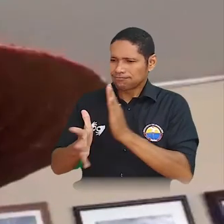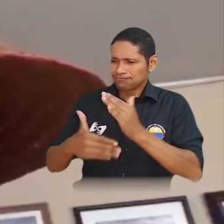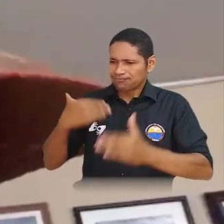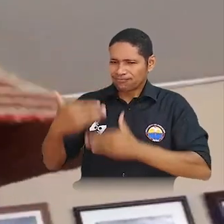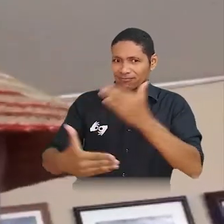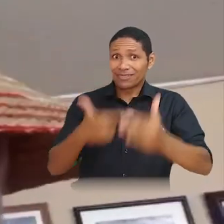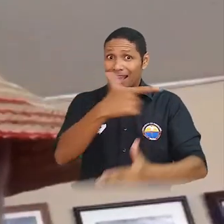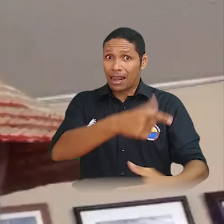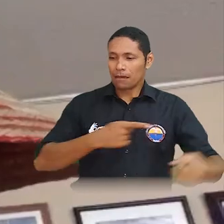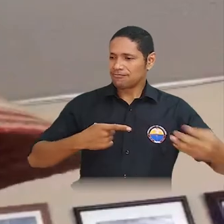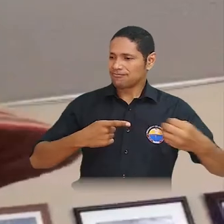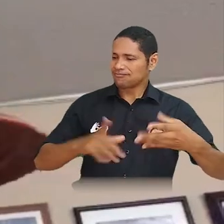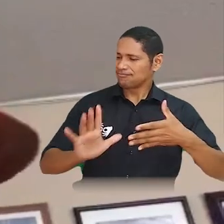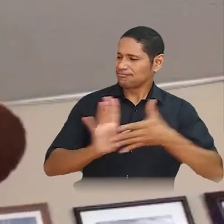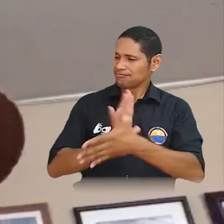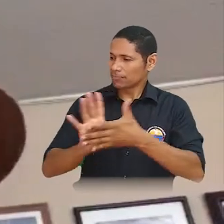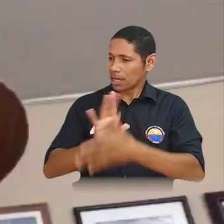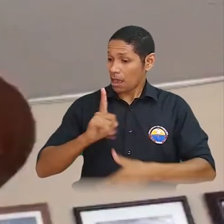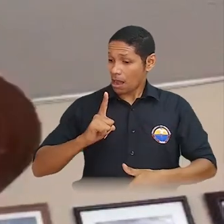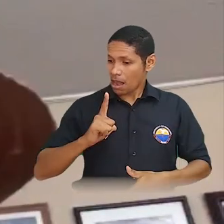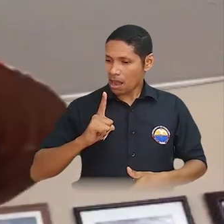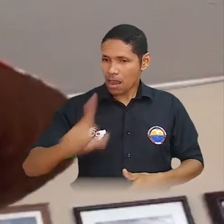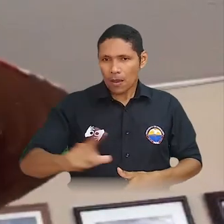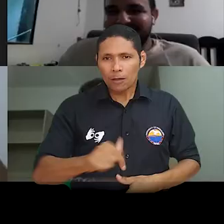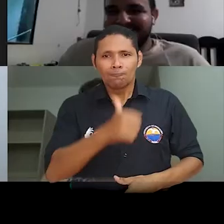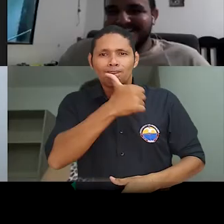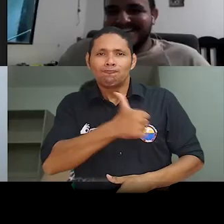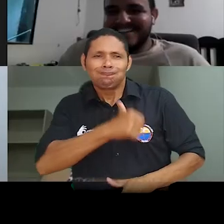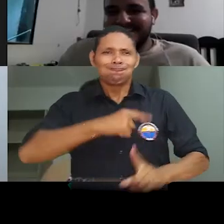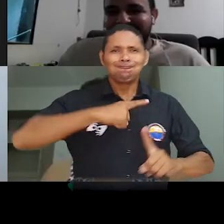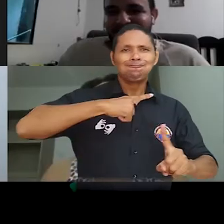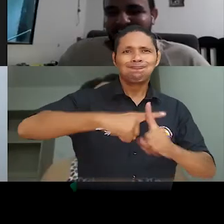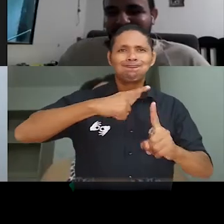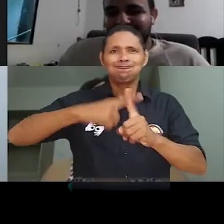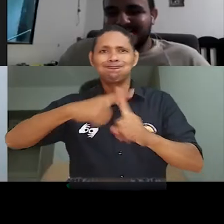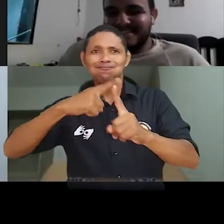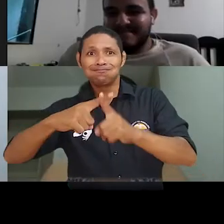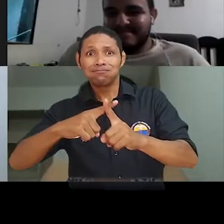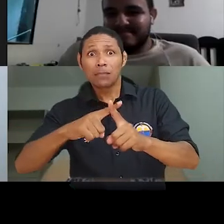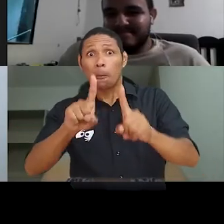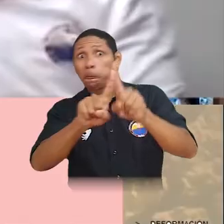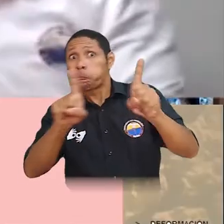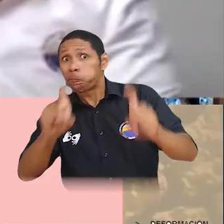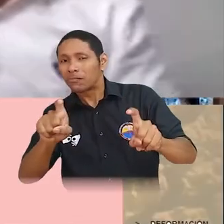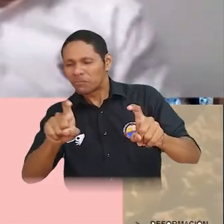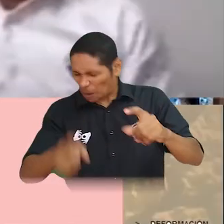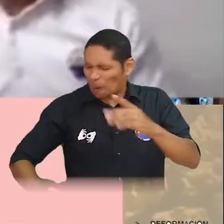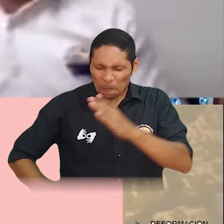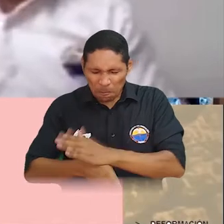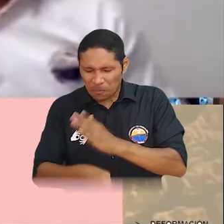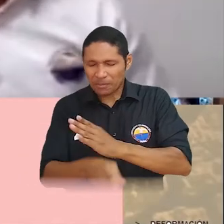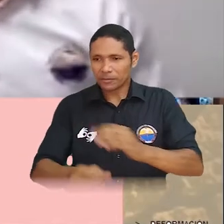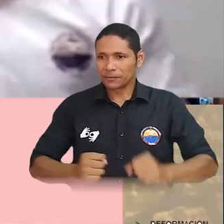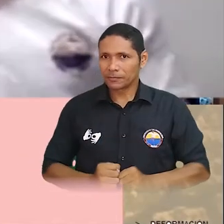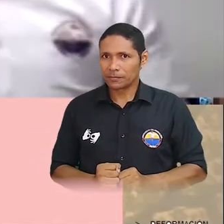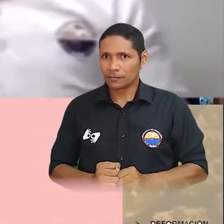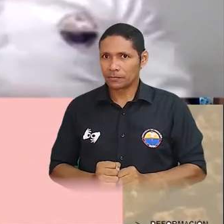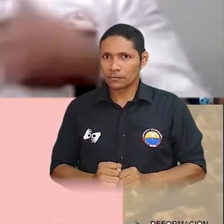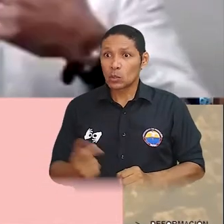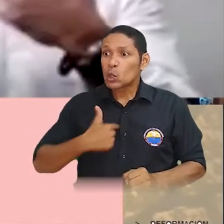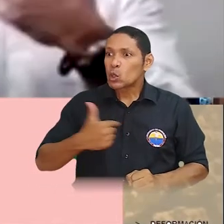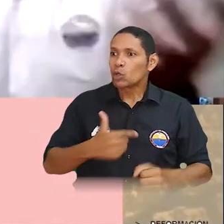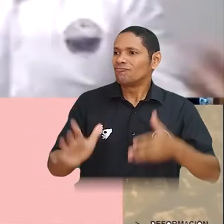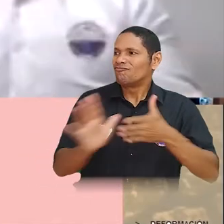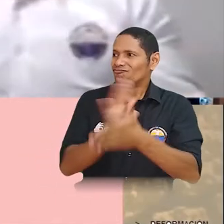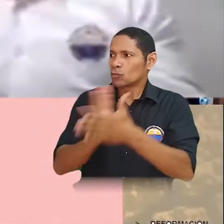proceso, brindándoles una charla titulada Liderazgo resiliente para tiempos de incertidumbre. ¿Y qué son las deformaciones permanentes? Y